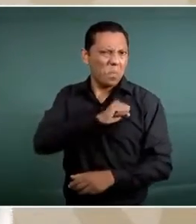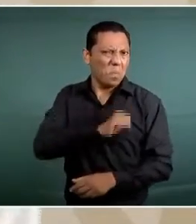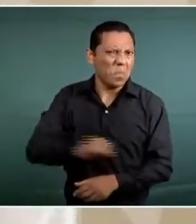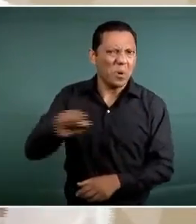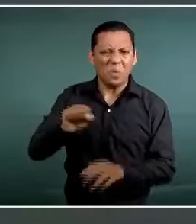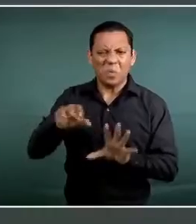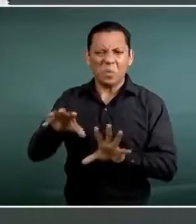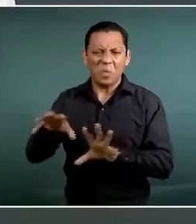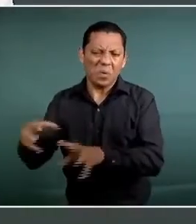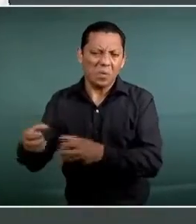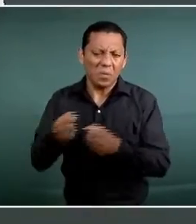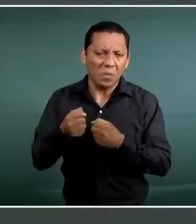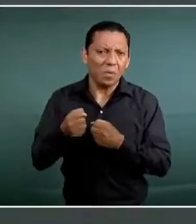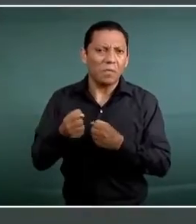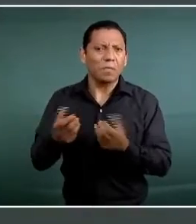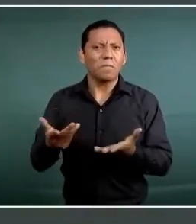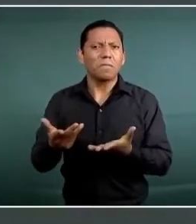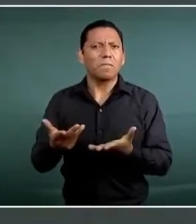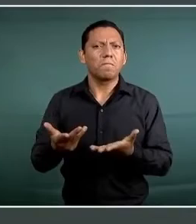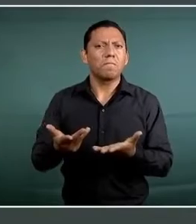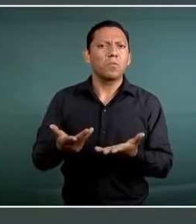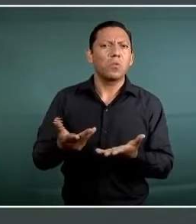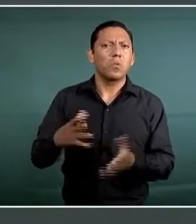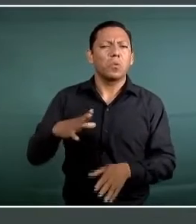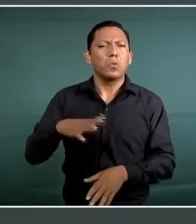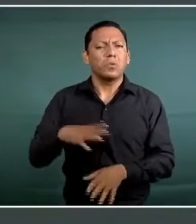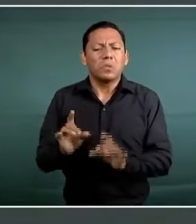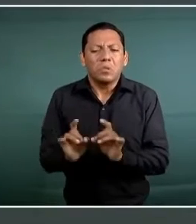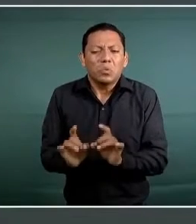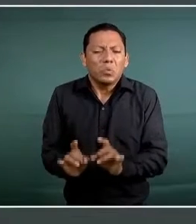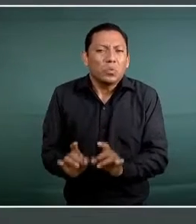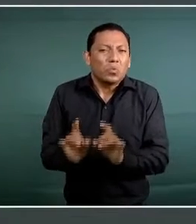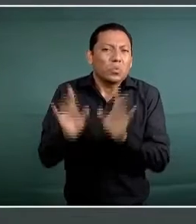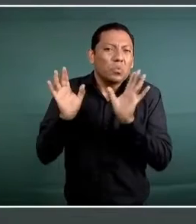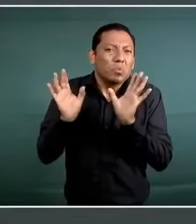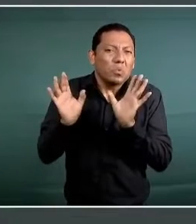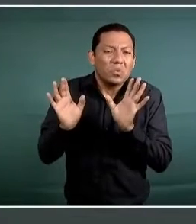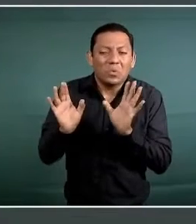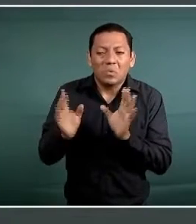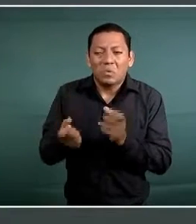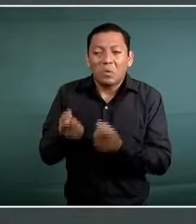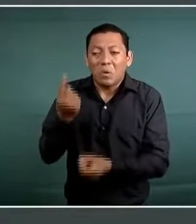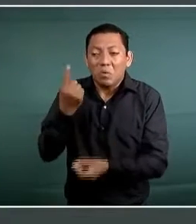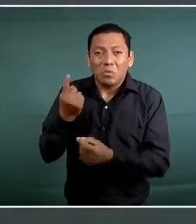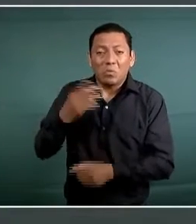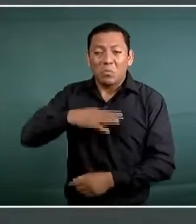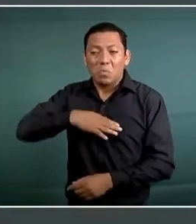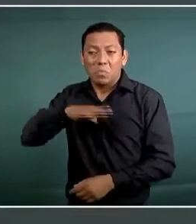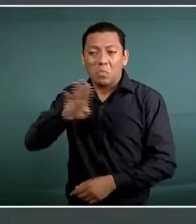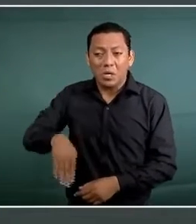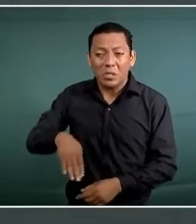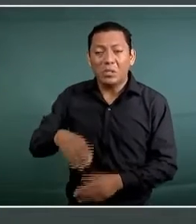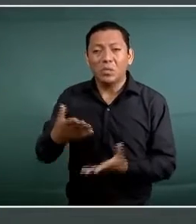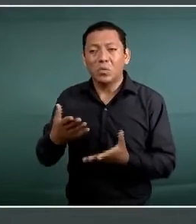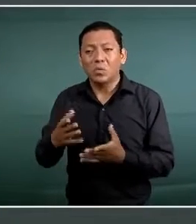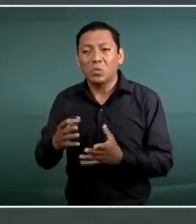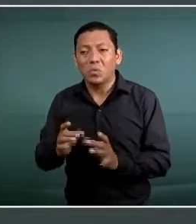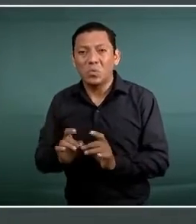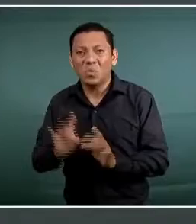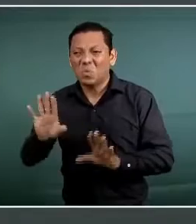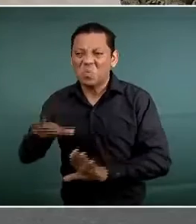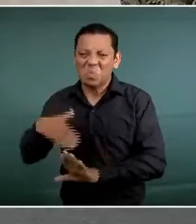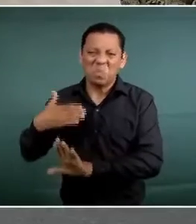había desgraciadamente pérdidas de vidas humanas, una